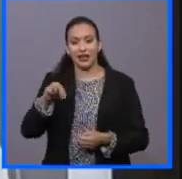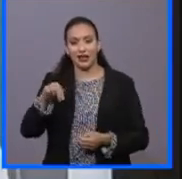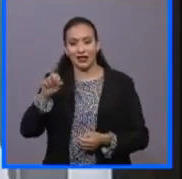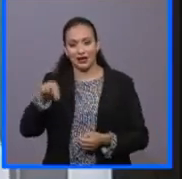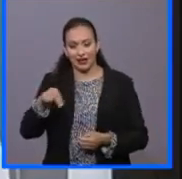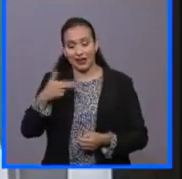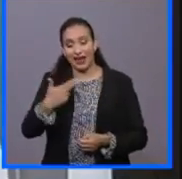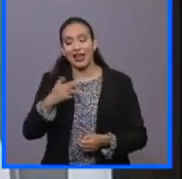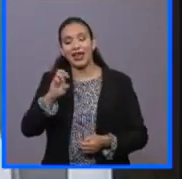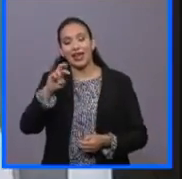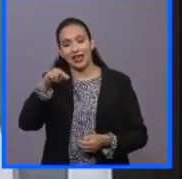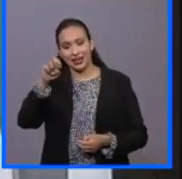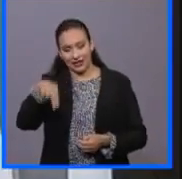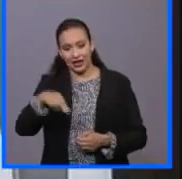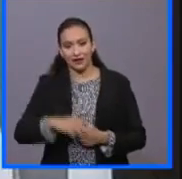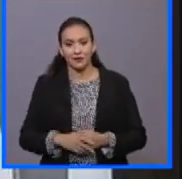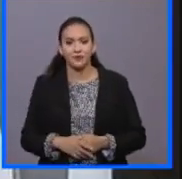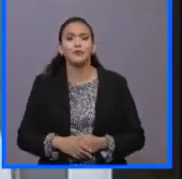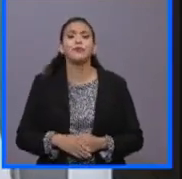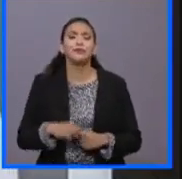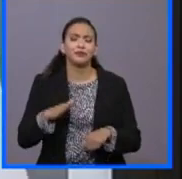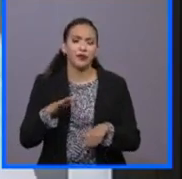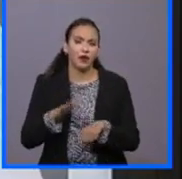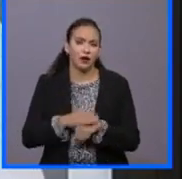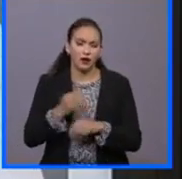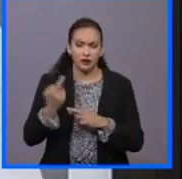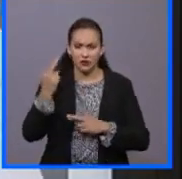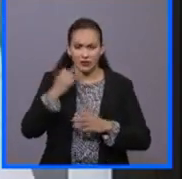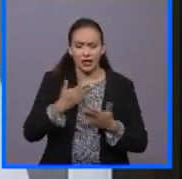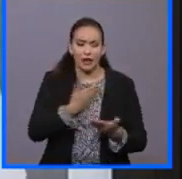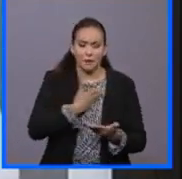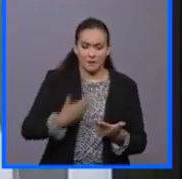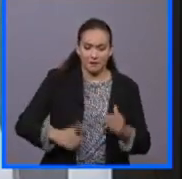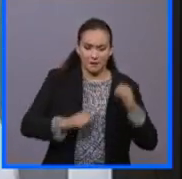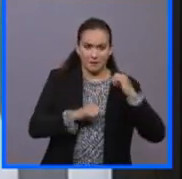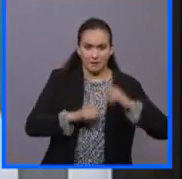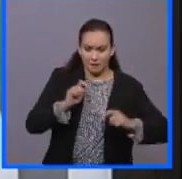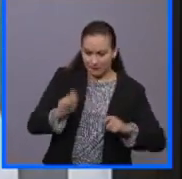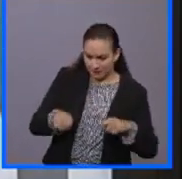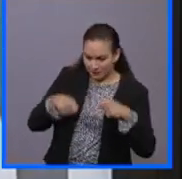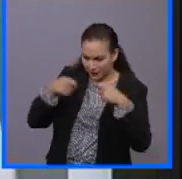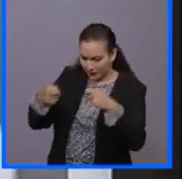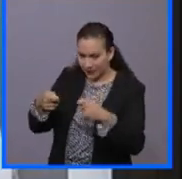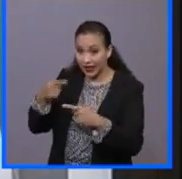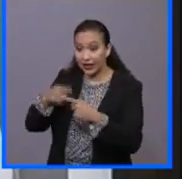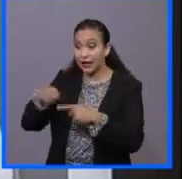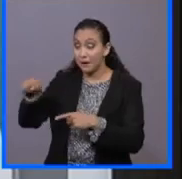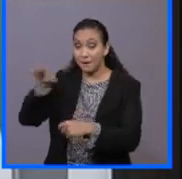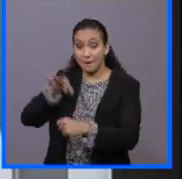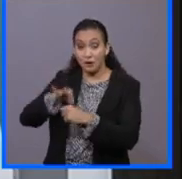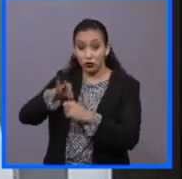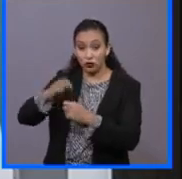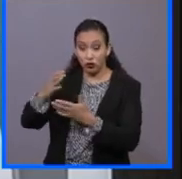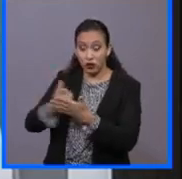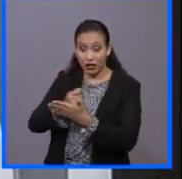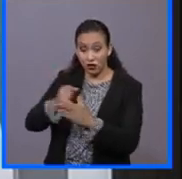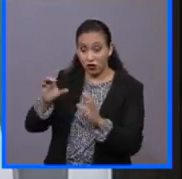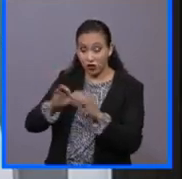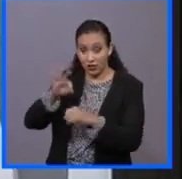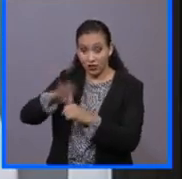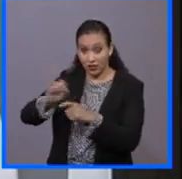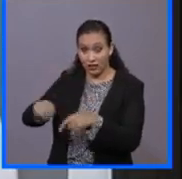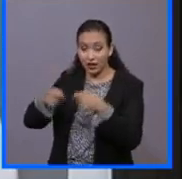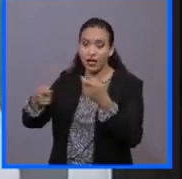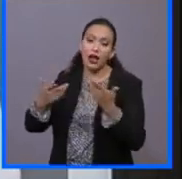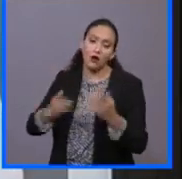Vega Burgos, al eliminar la cláusula que otorga la presidencia del Poder Judicial a quien haya obtenido la mayor cantidad